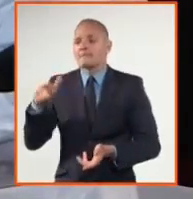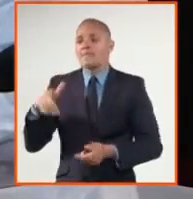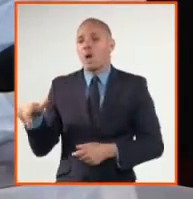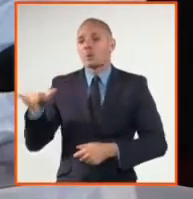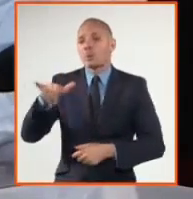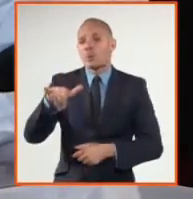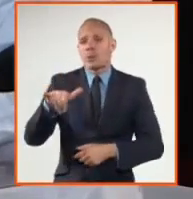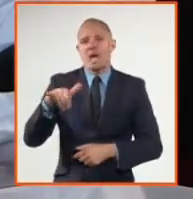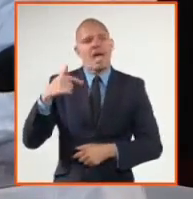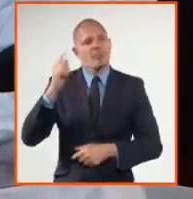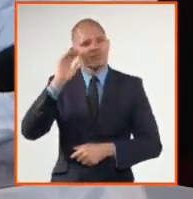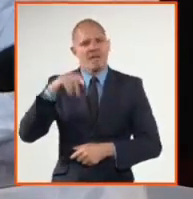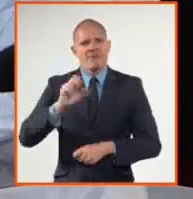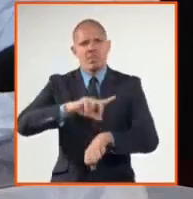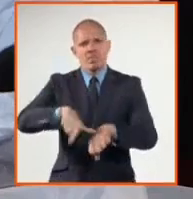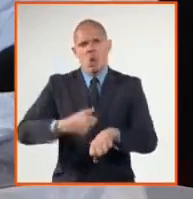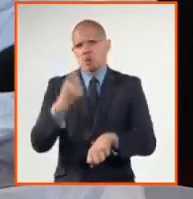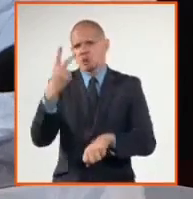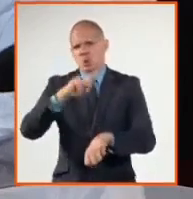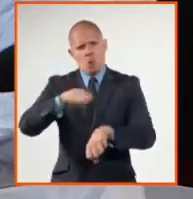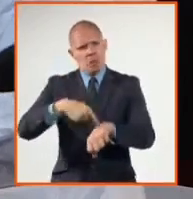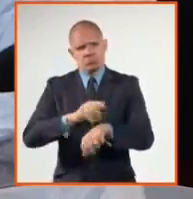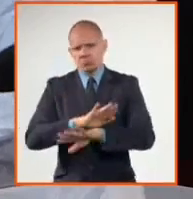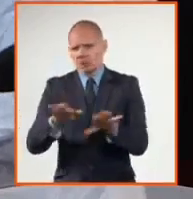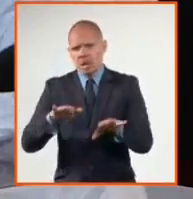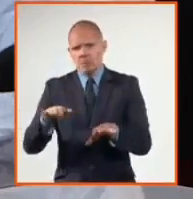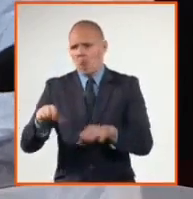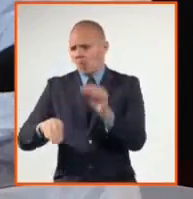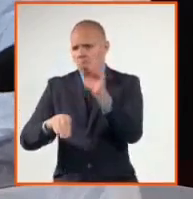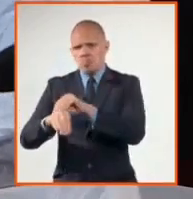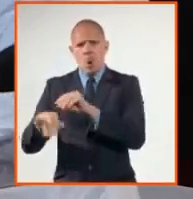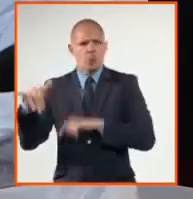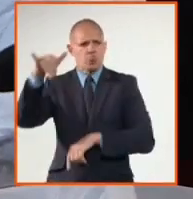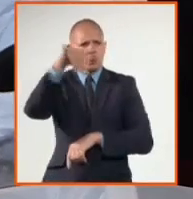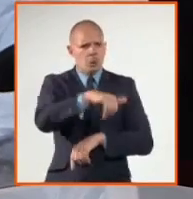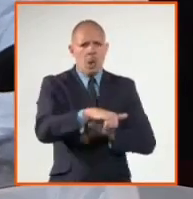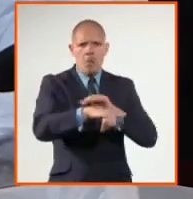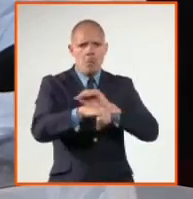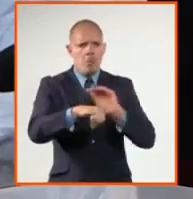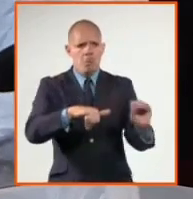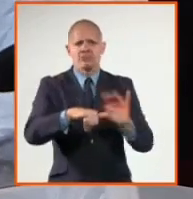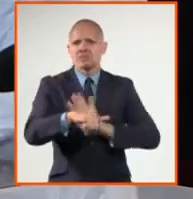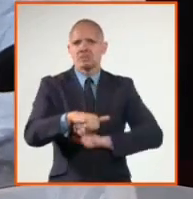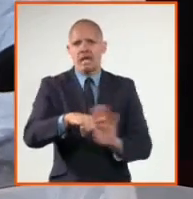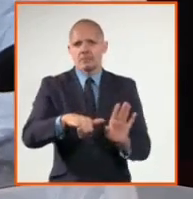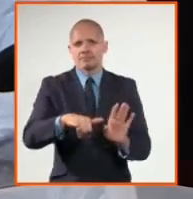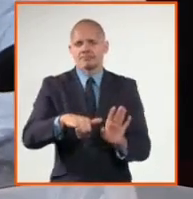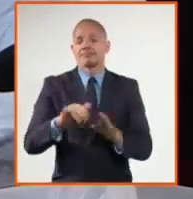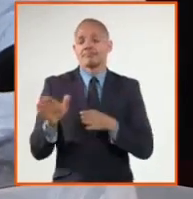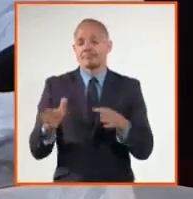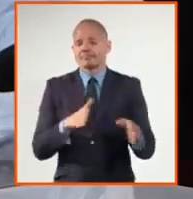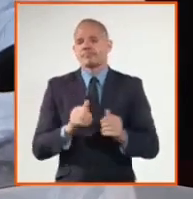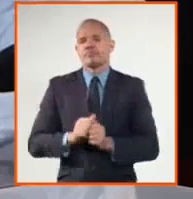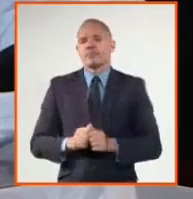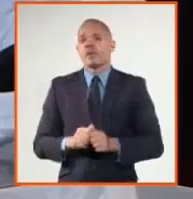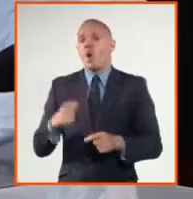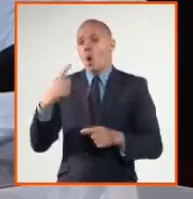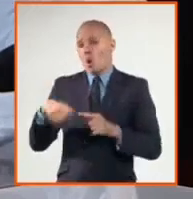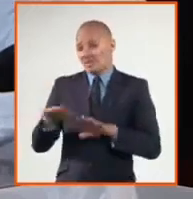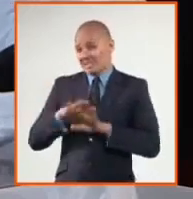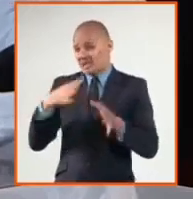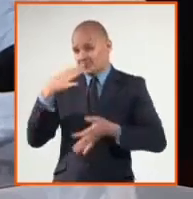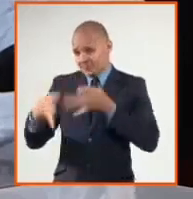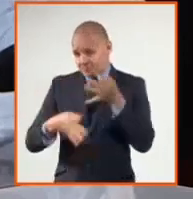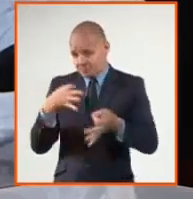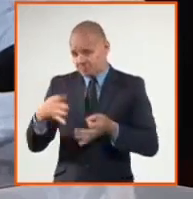de estas aceras es una máquina nueva pero tampoco contábamos con los planos dimensionales desde el primero con la máquina 4